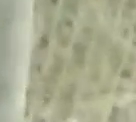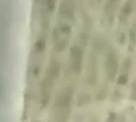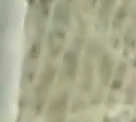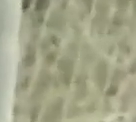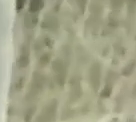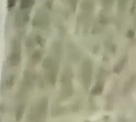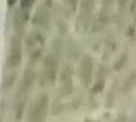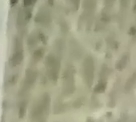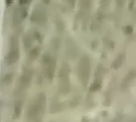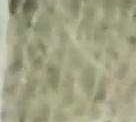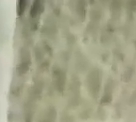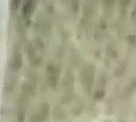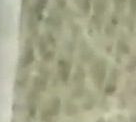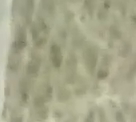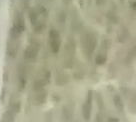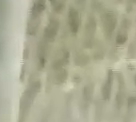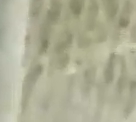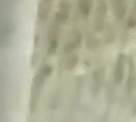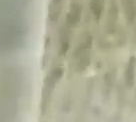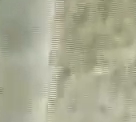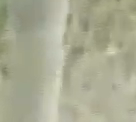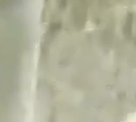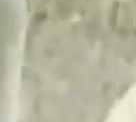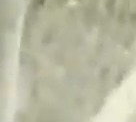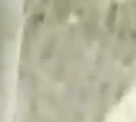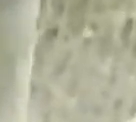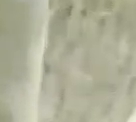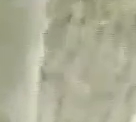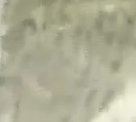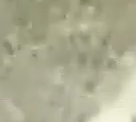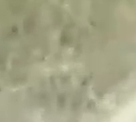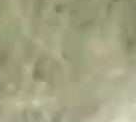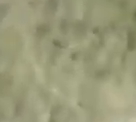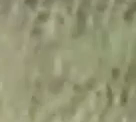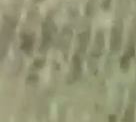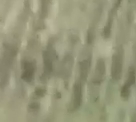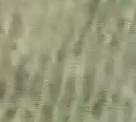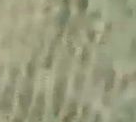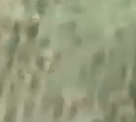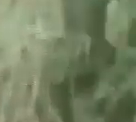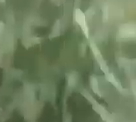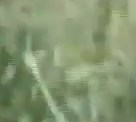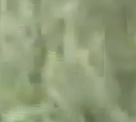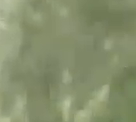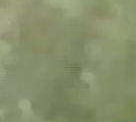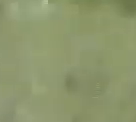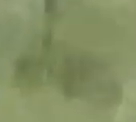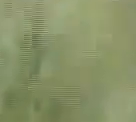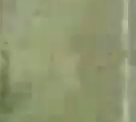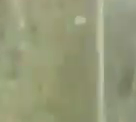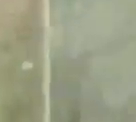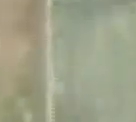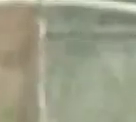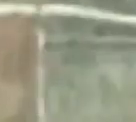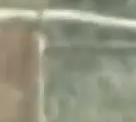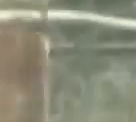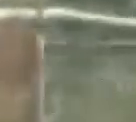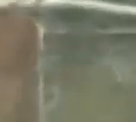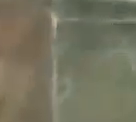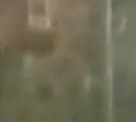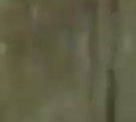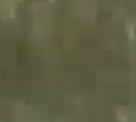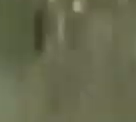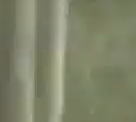Con cabilla, asegurando el sector. Vean que lo colocaron en la entrada de la escuela.